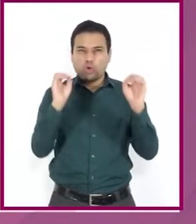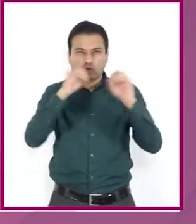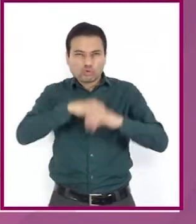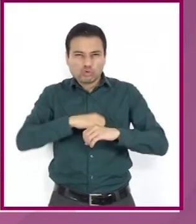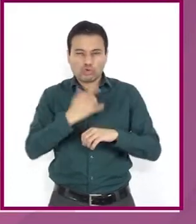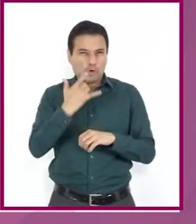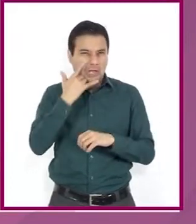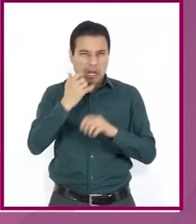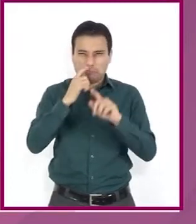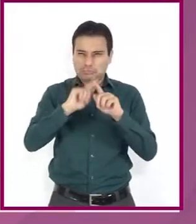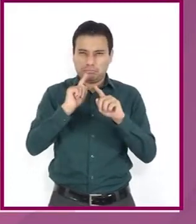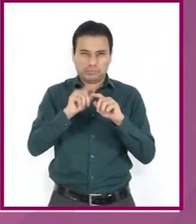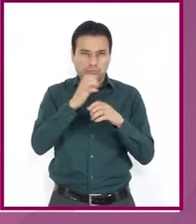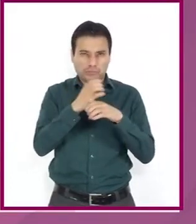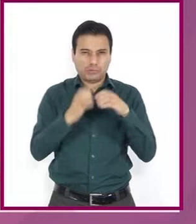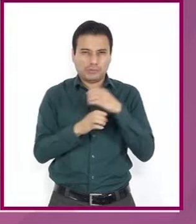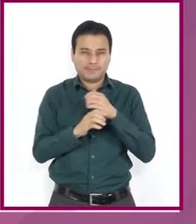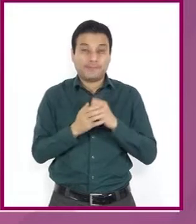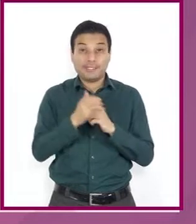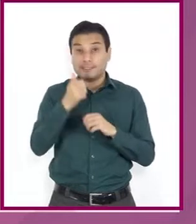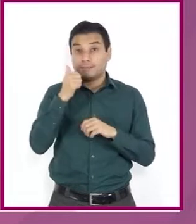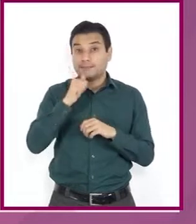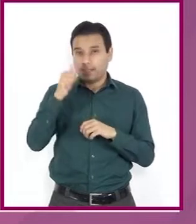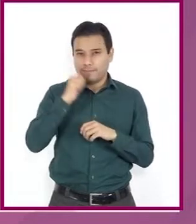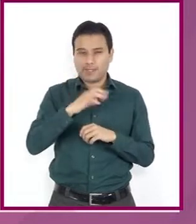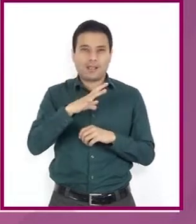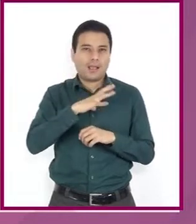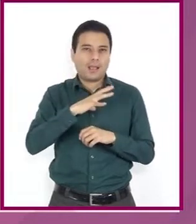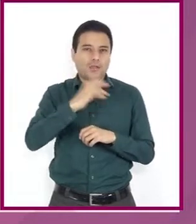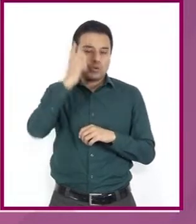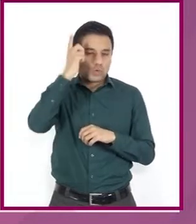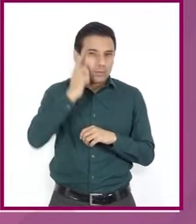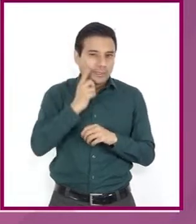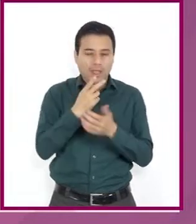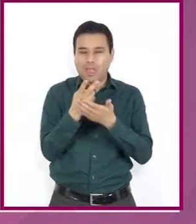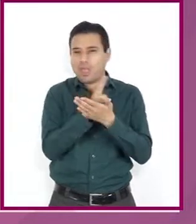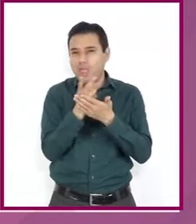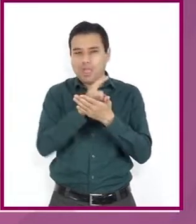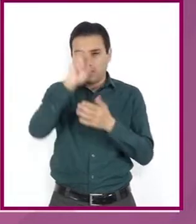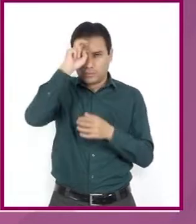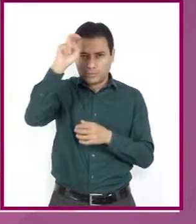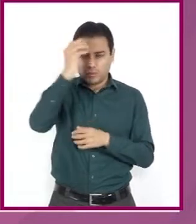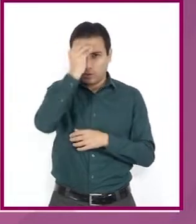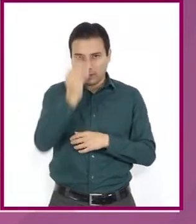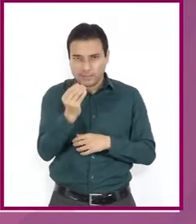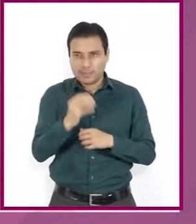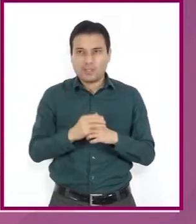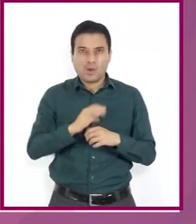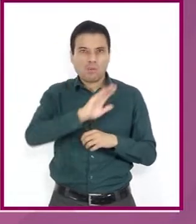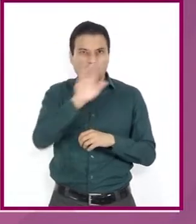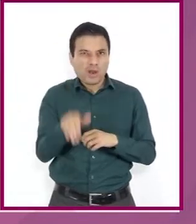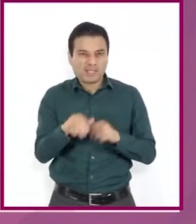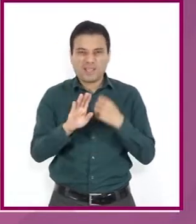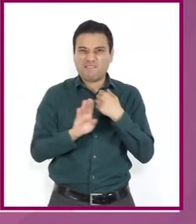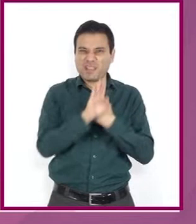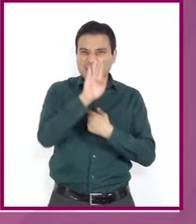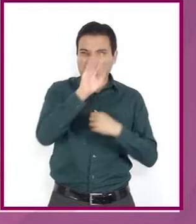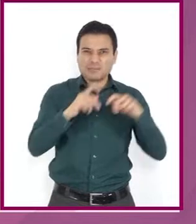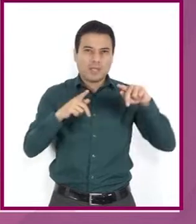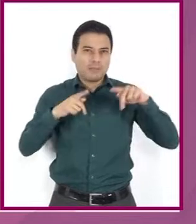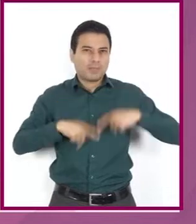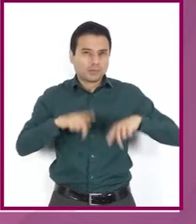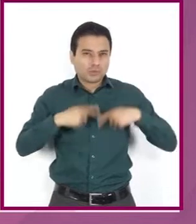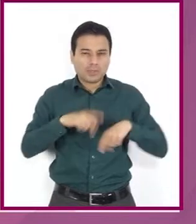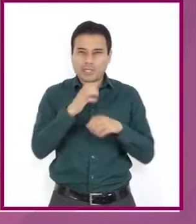paranormal. Por lo general, presentan pesadillas, muerte, fantasmas, además de cosas, personas